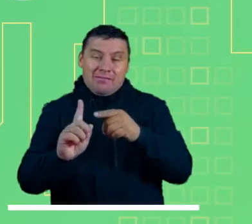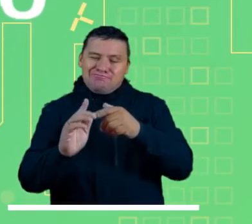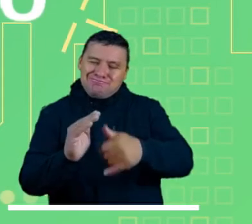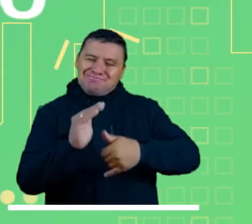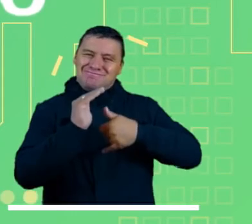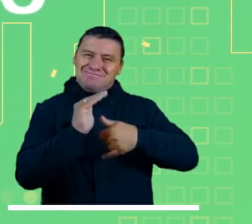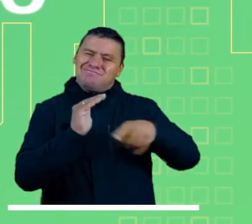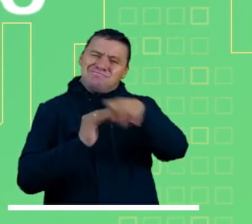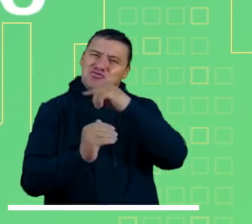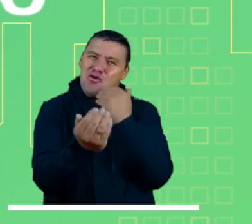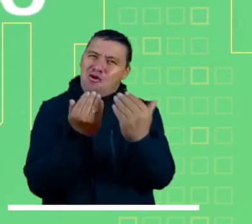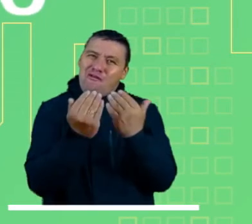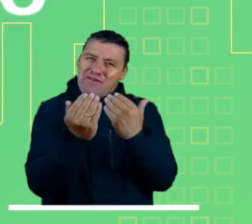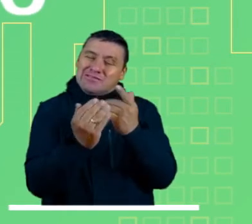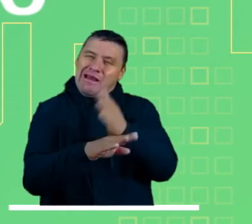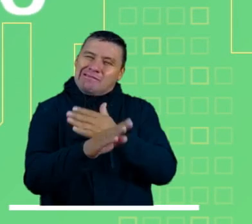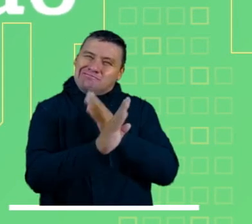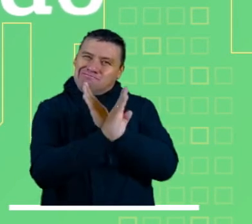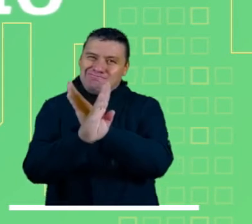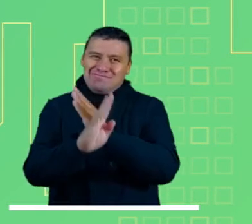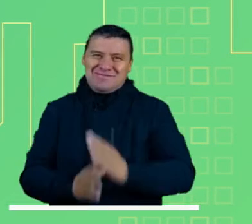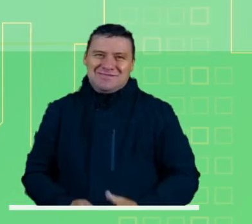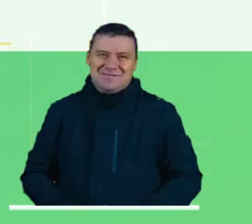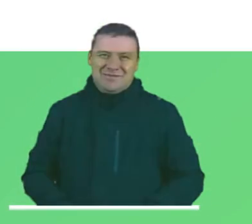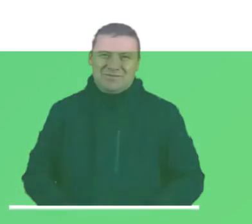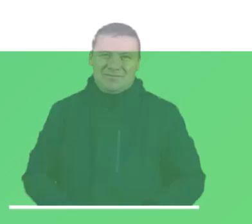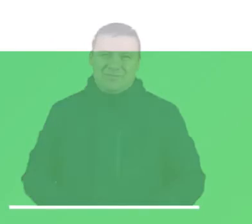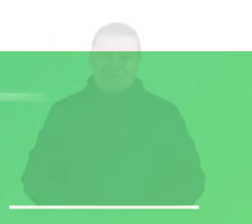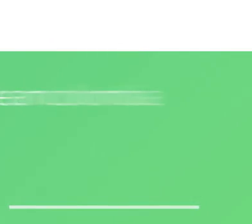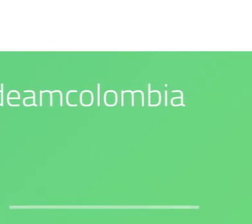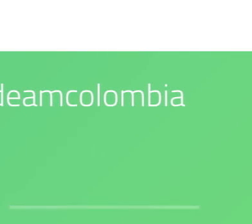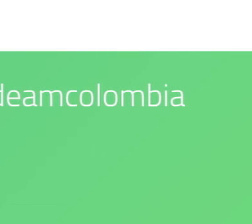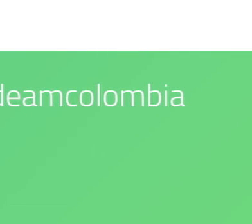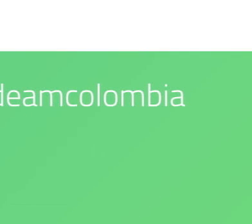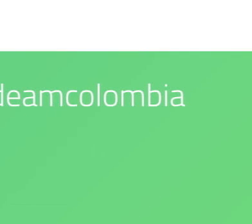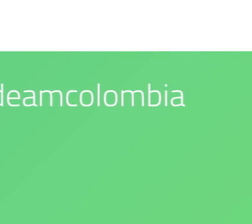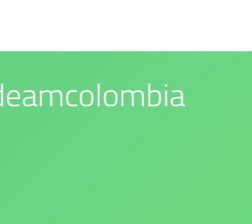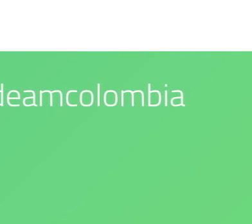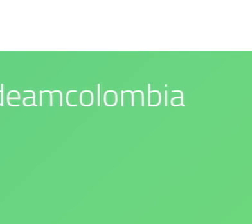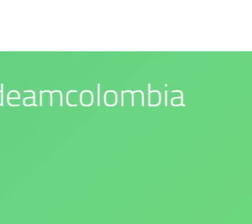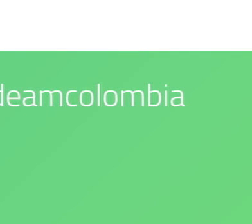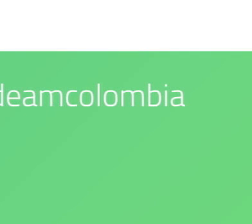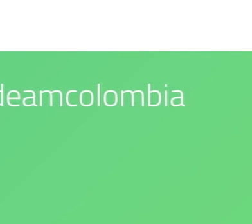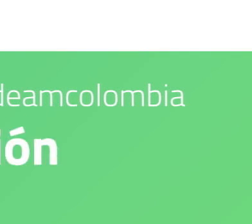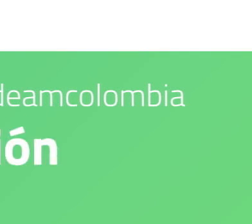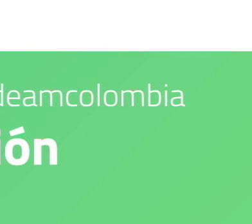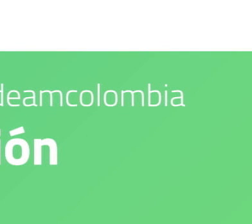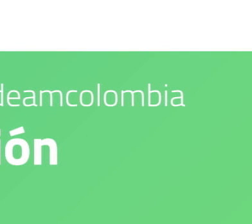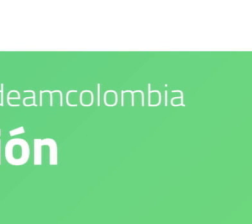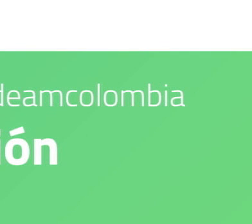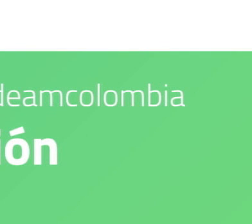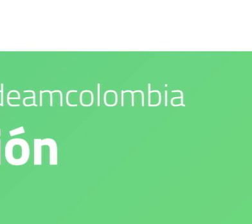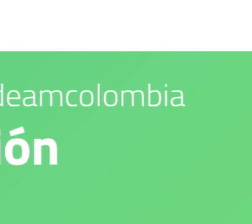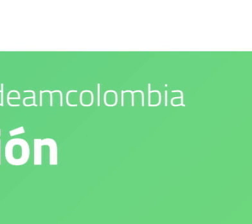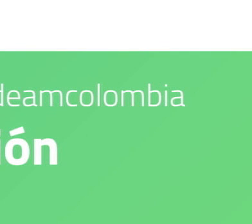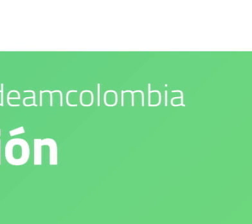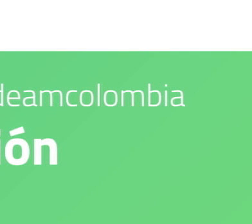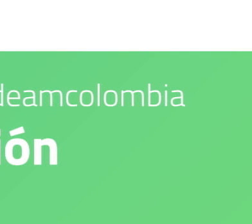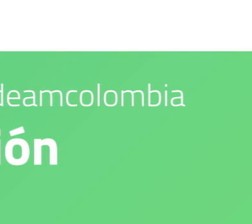Los esperamos en nuestras redes sociales. Nuestro compromiso es con el medio ambiente. IDEAM es confianza y prevención.